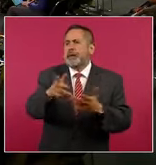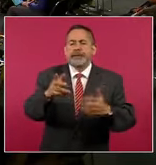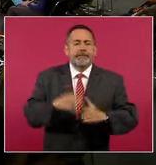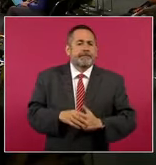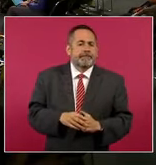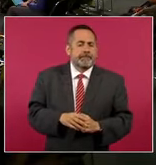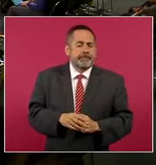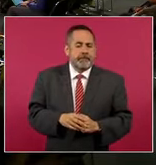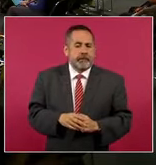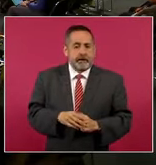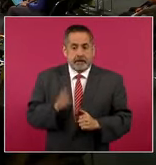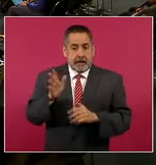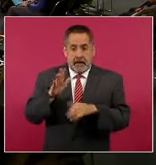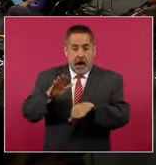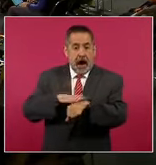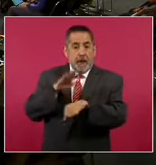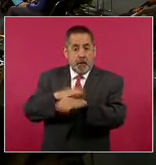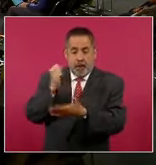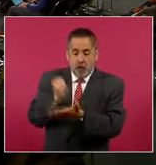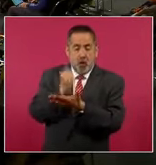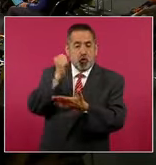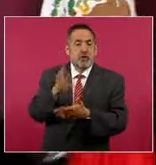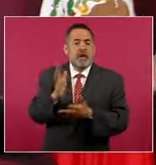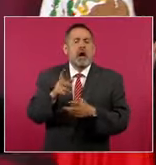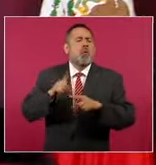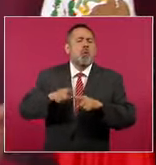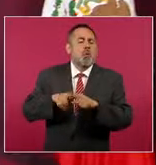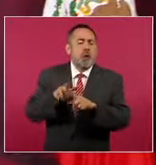se logró aprobar de que